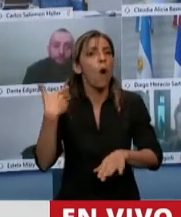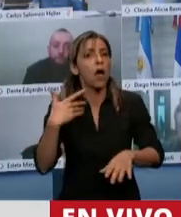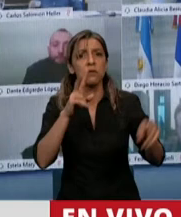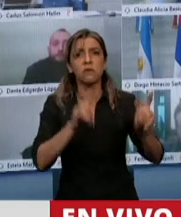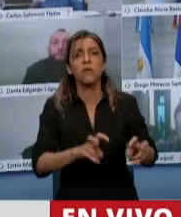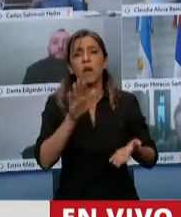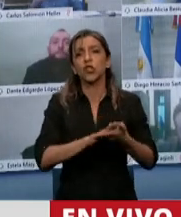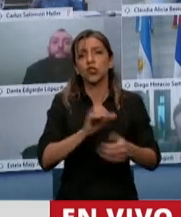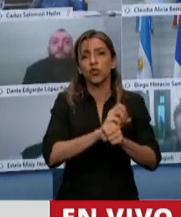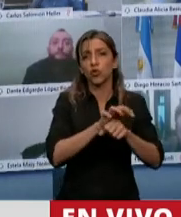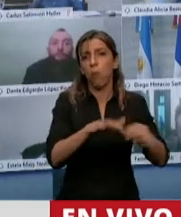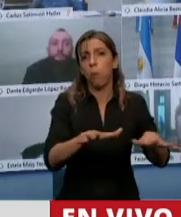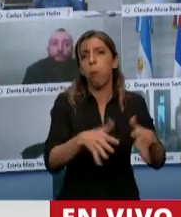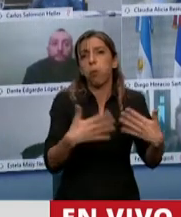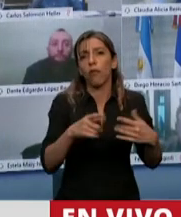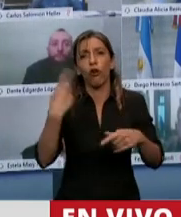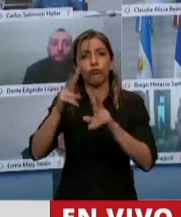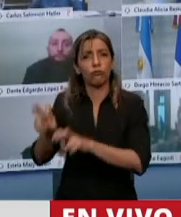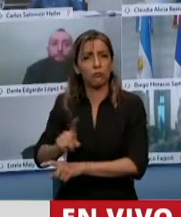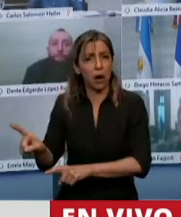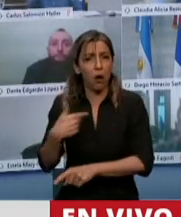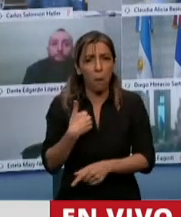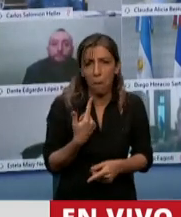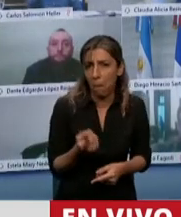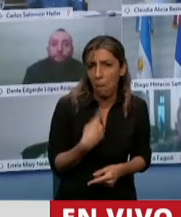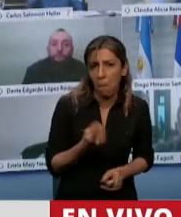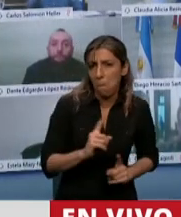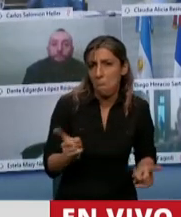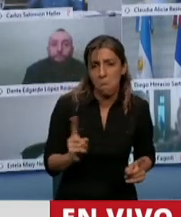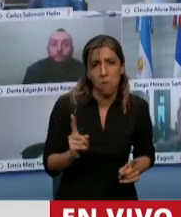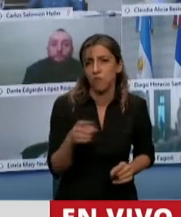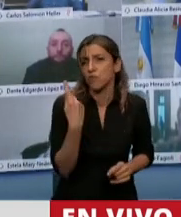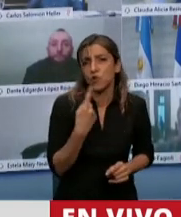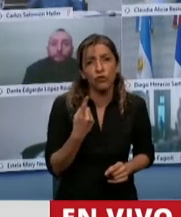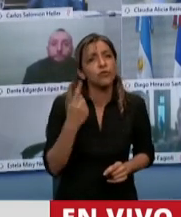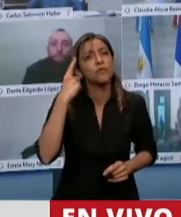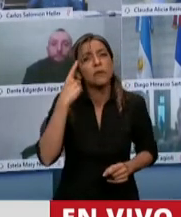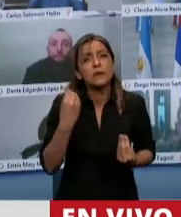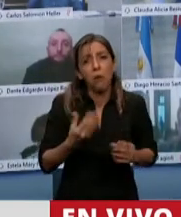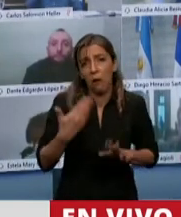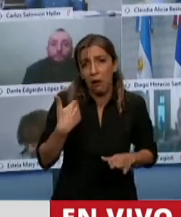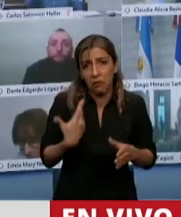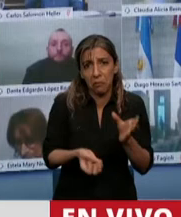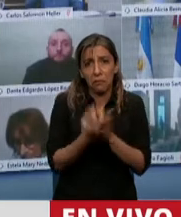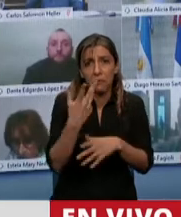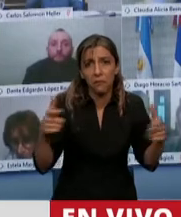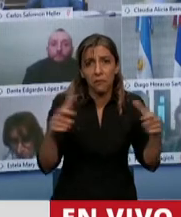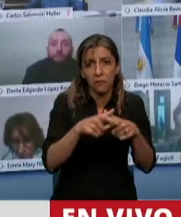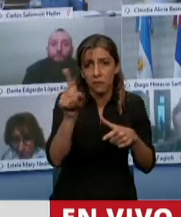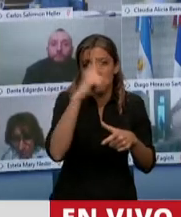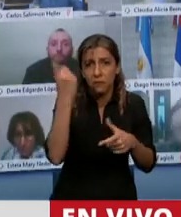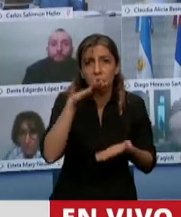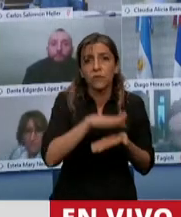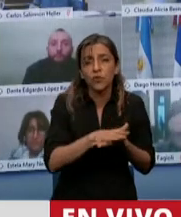con la pandemia. Y a la muestra me remito, presidente. Nosotros tratamos la creación del Consejo Nacional vinculados a los